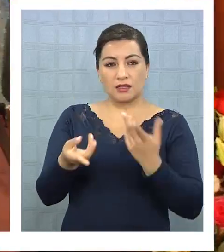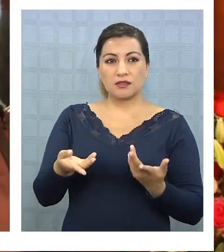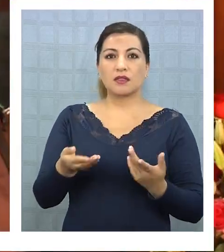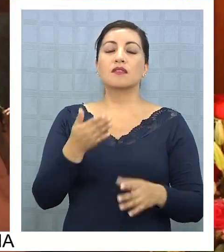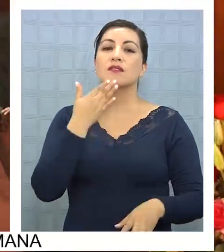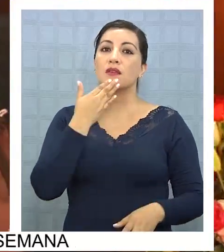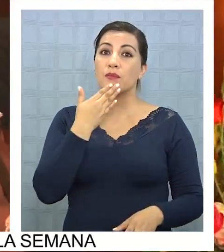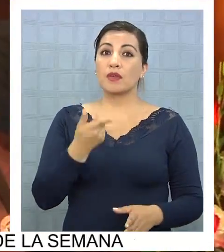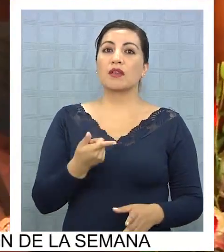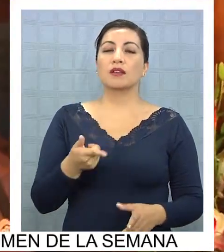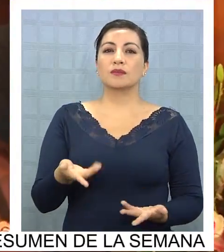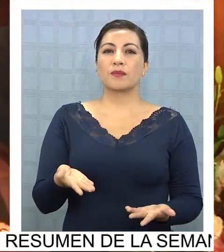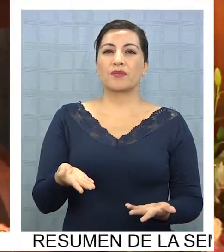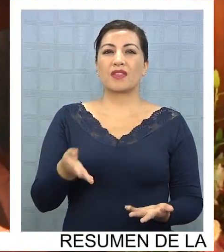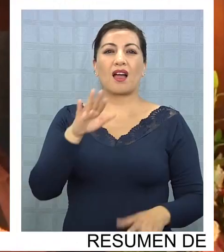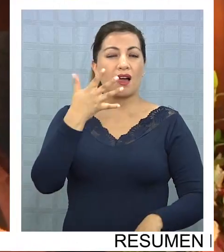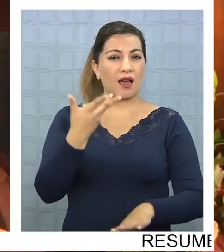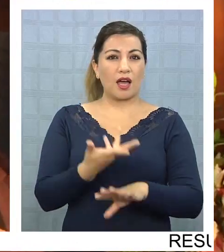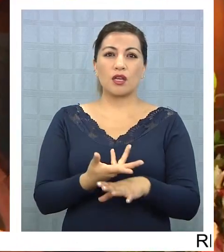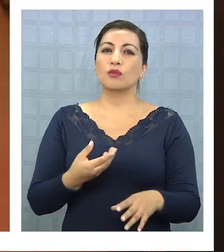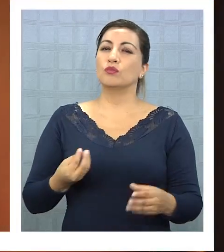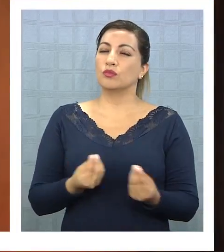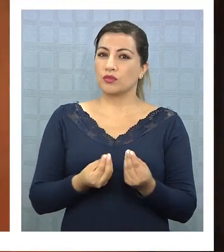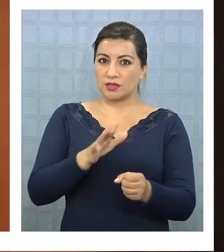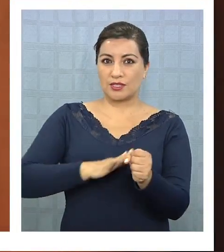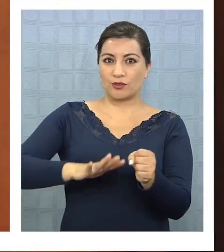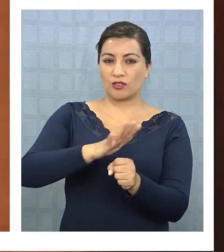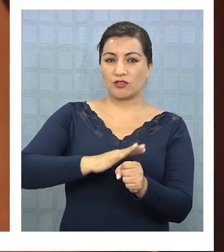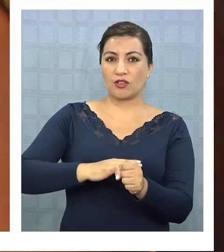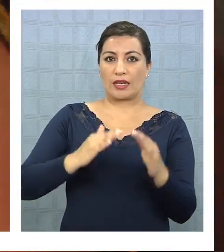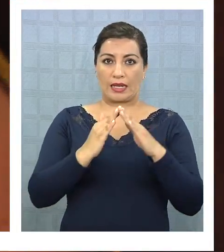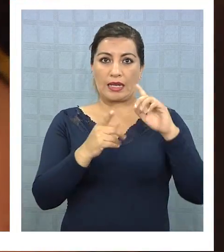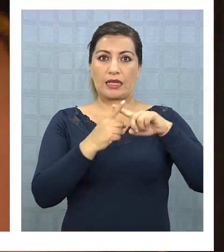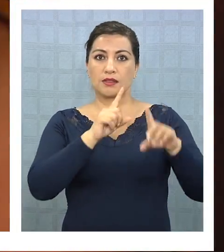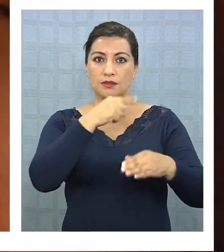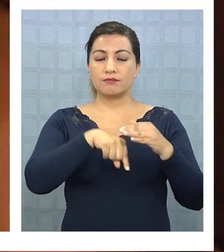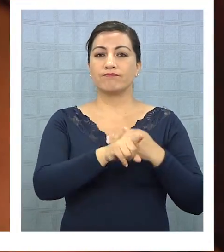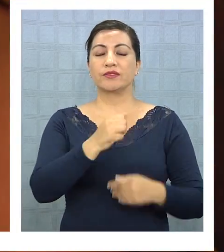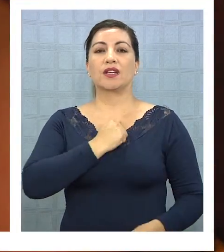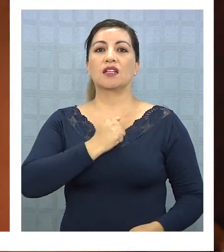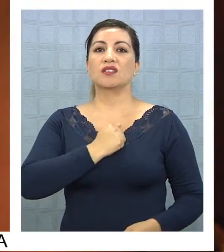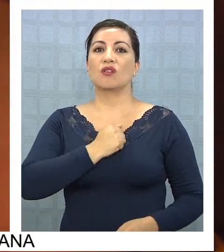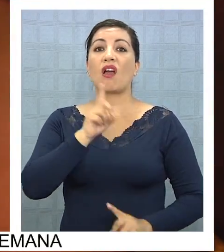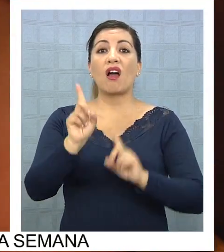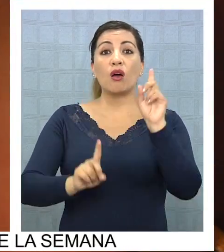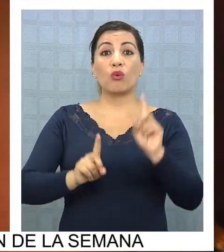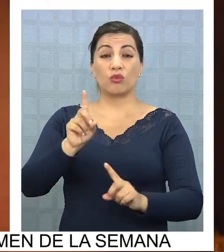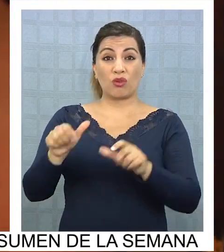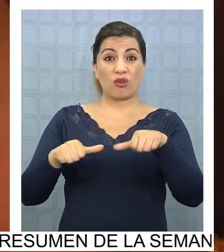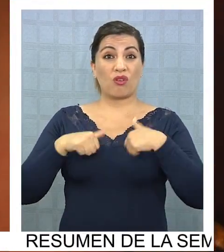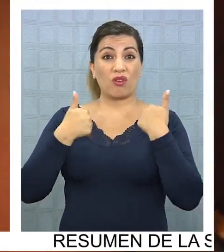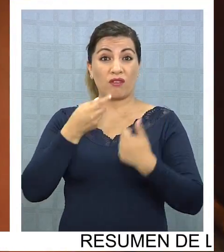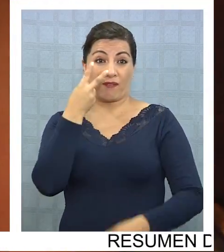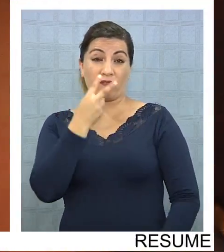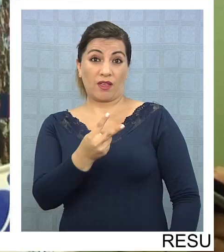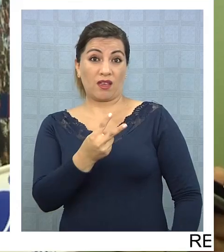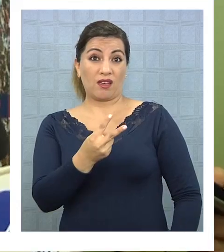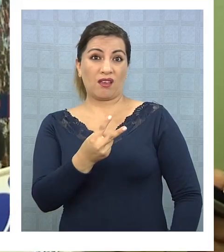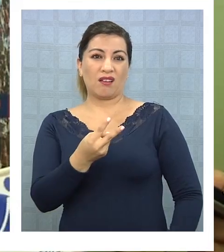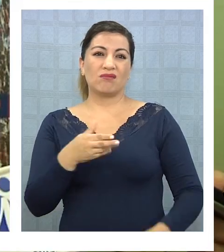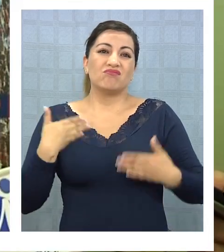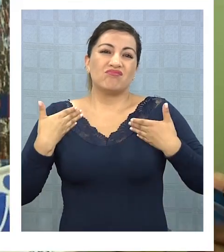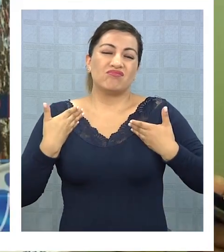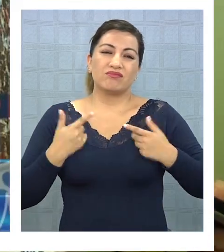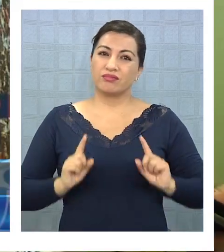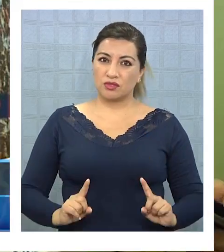casos de pederastia al interior de la iglesia católica sí desmotivan a los jóvenes y a la gente. En todo momento, o sea,